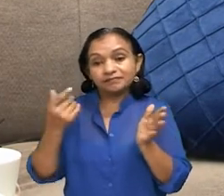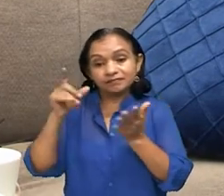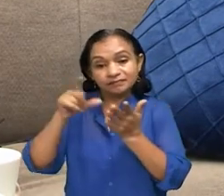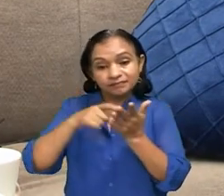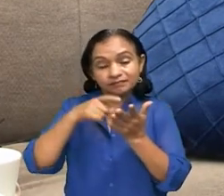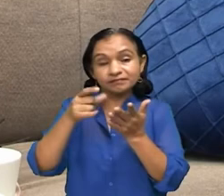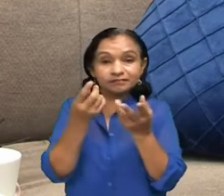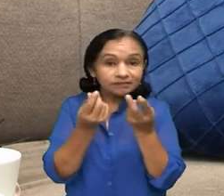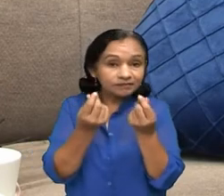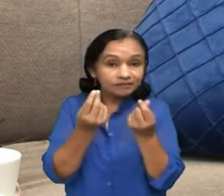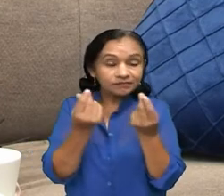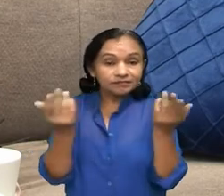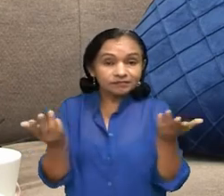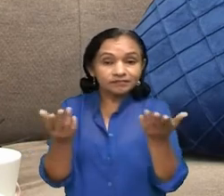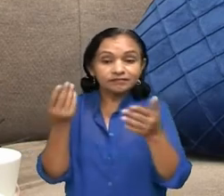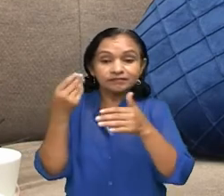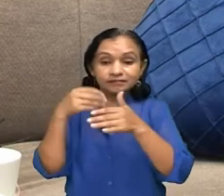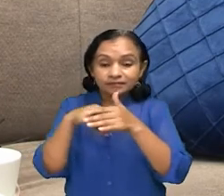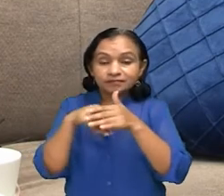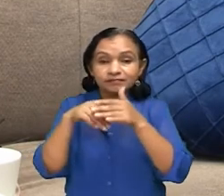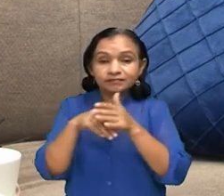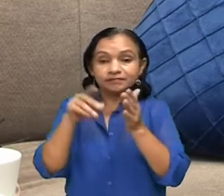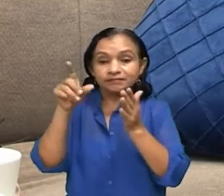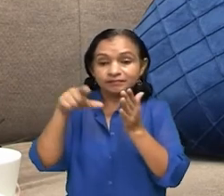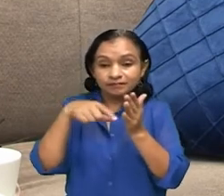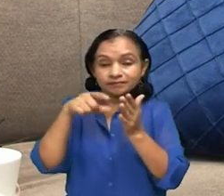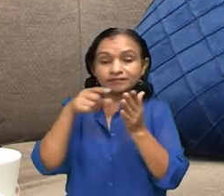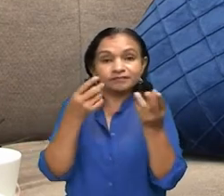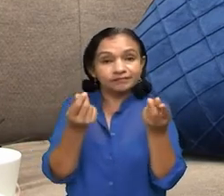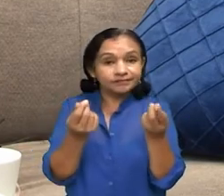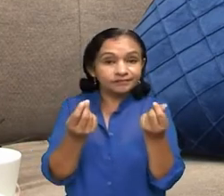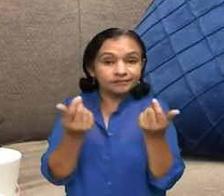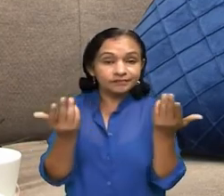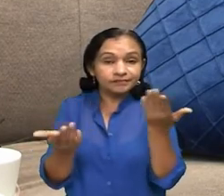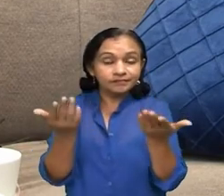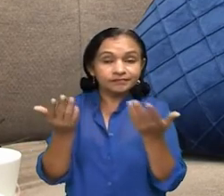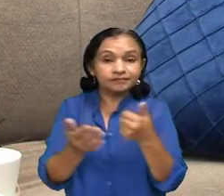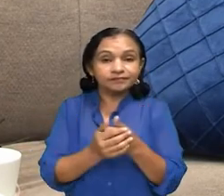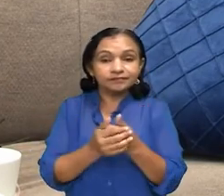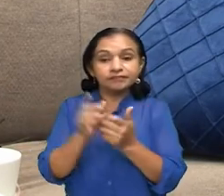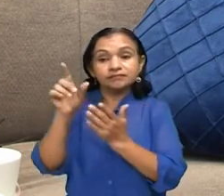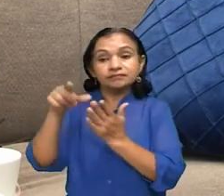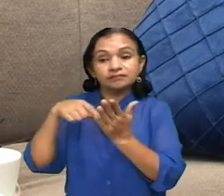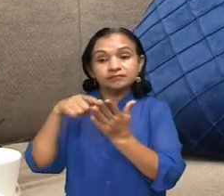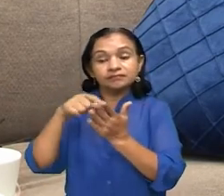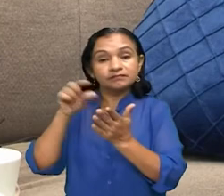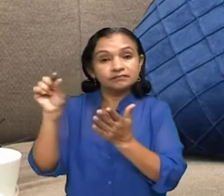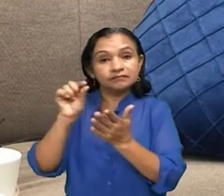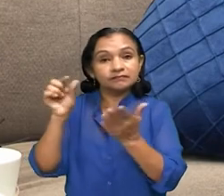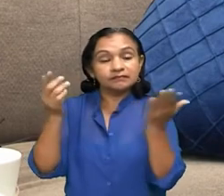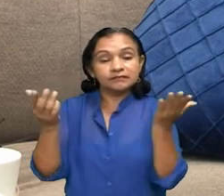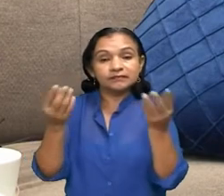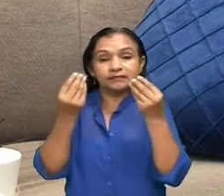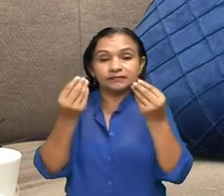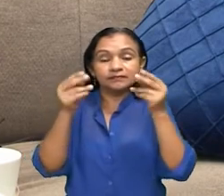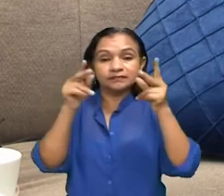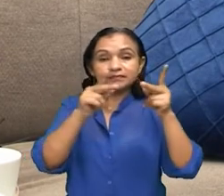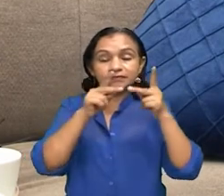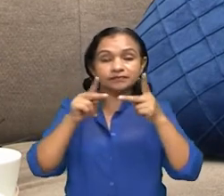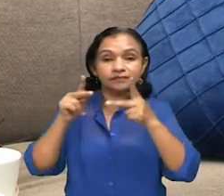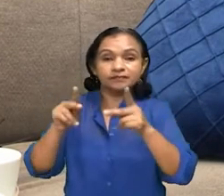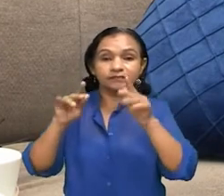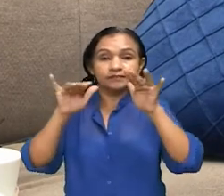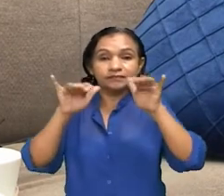sus cuentas, ¿verdad?, de ahorro, entonces sacan su tarjeta, o tienen sus tarjetas de crédito, y un sinnúmero de cosas que